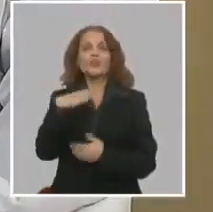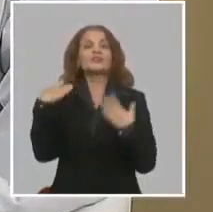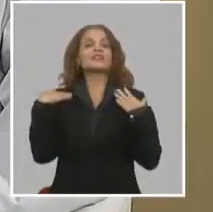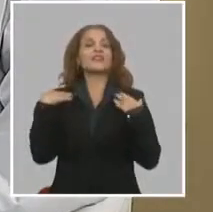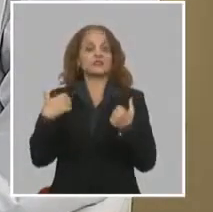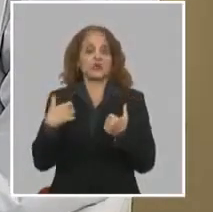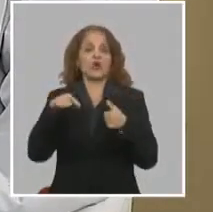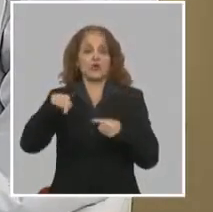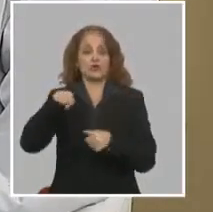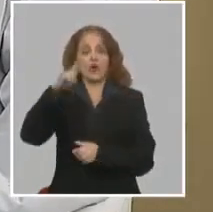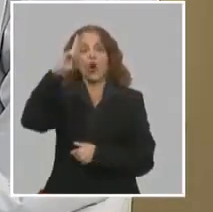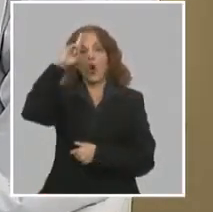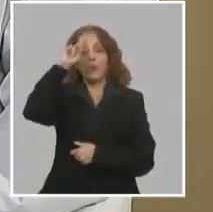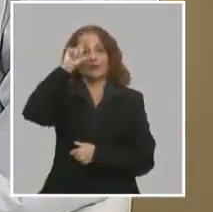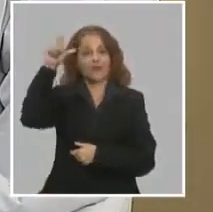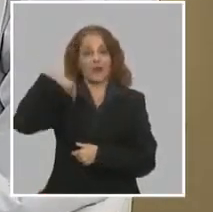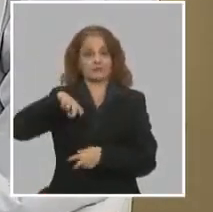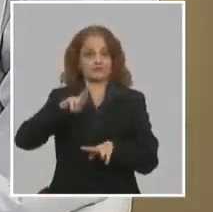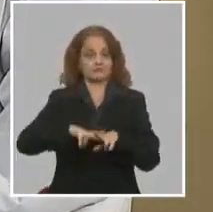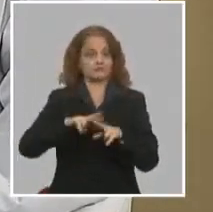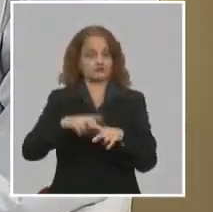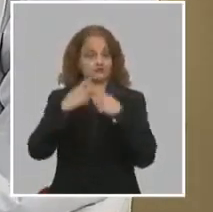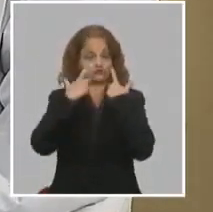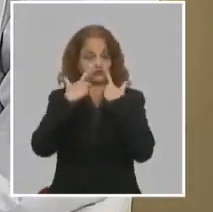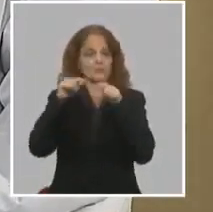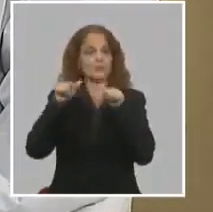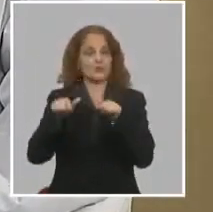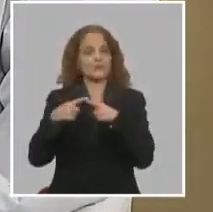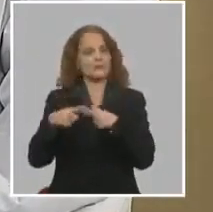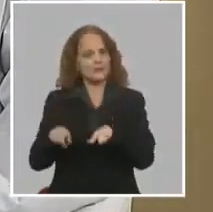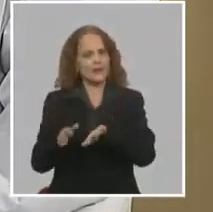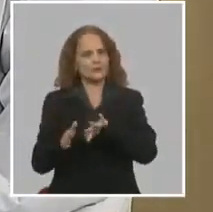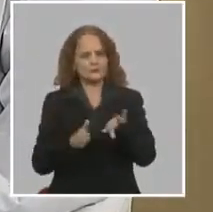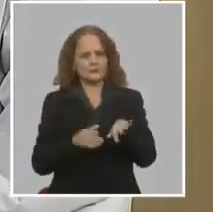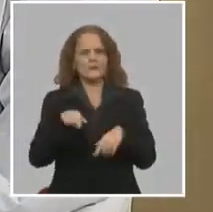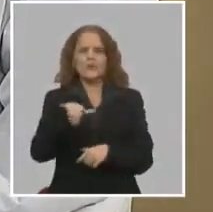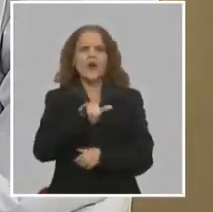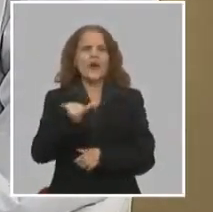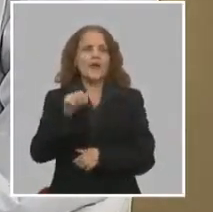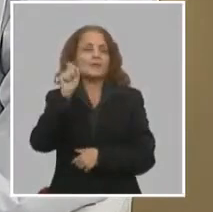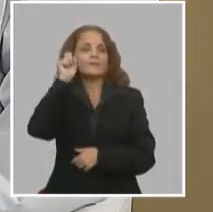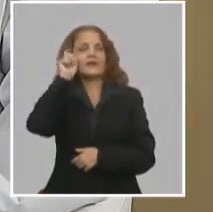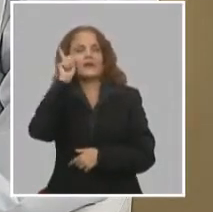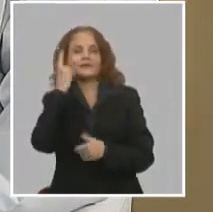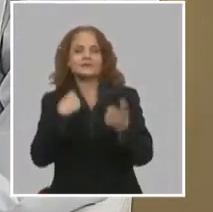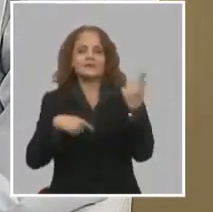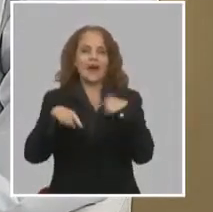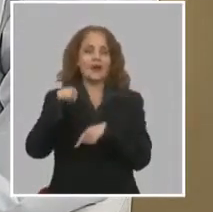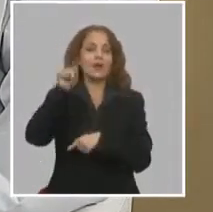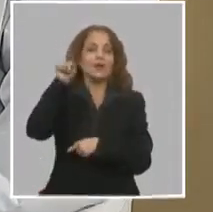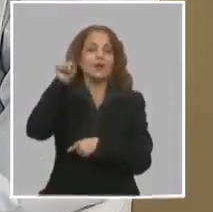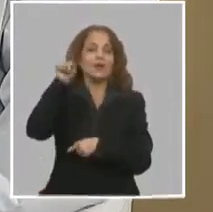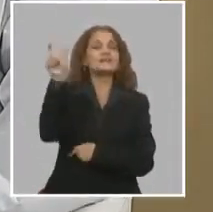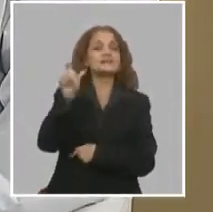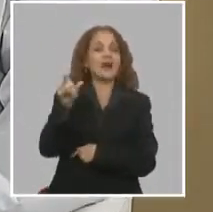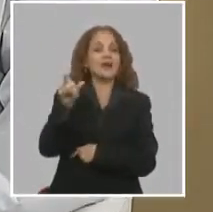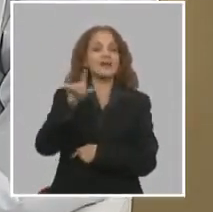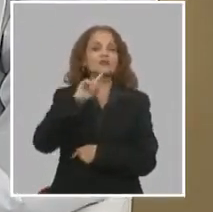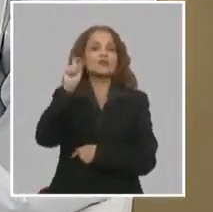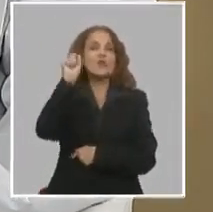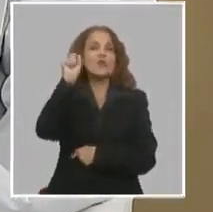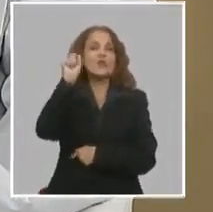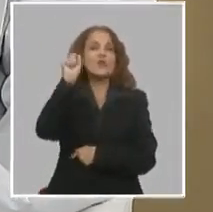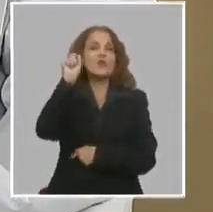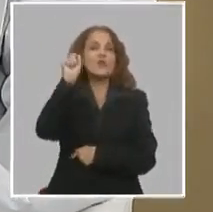26, pero ahora estás más allá. La experiencia de Crema la estás llevando al desafío que tiene la capital en el enfrentamiento